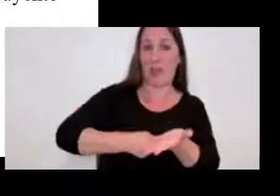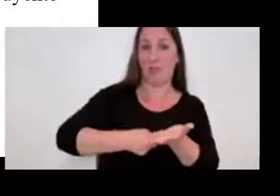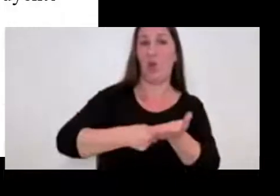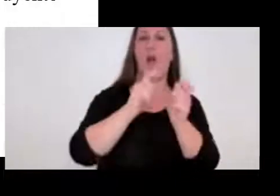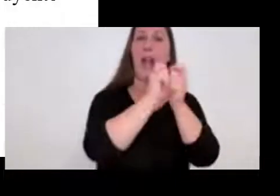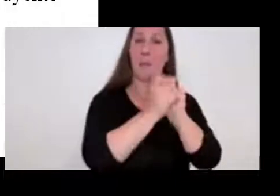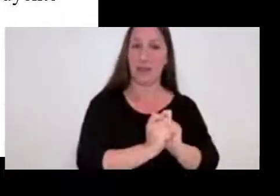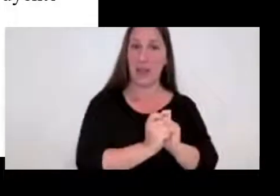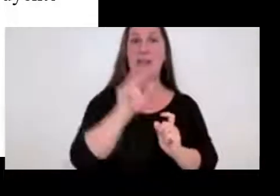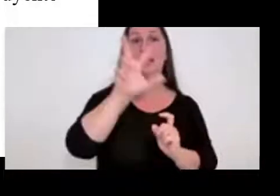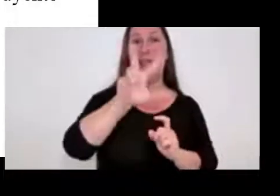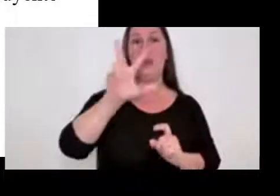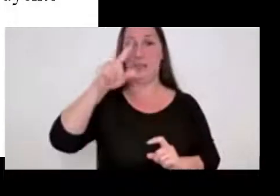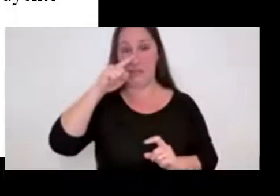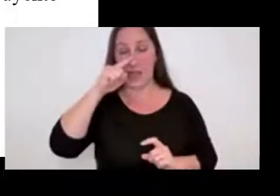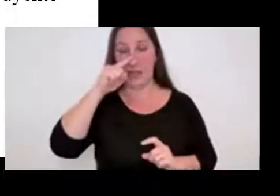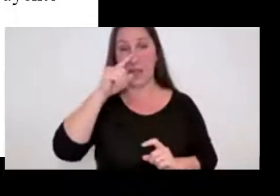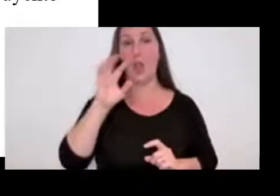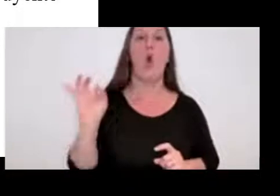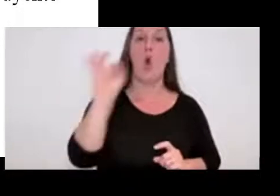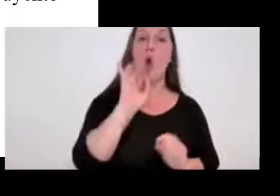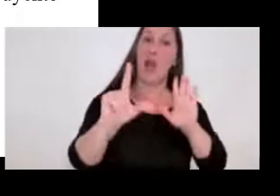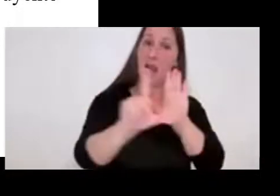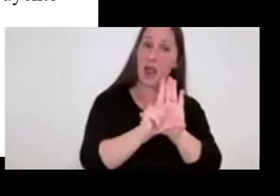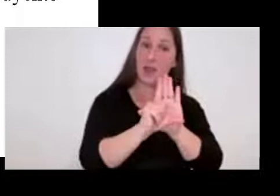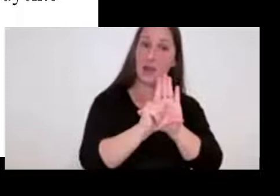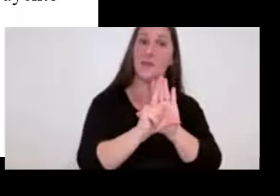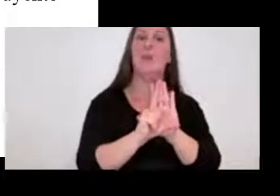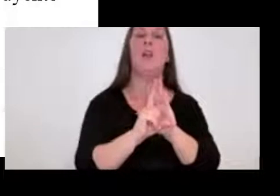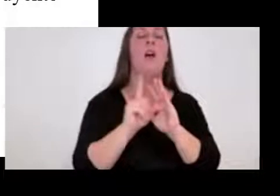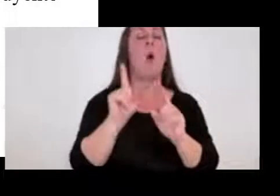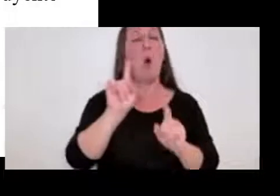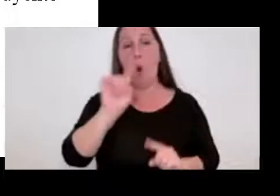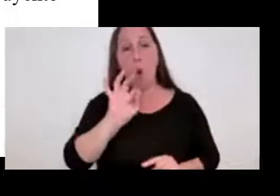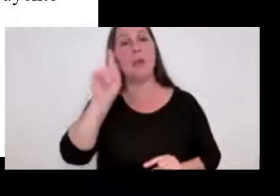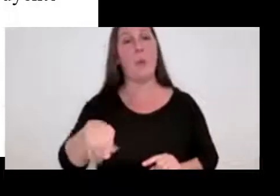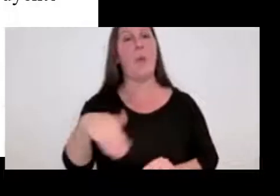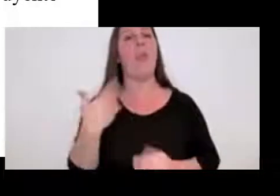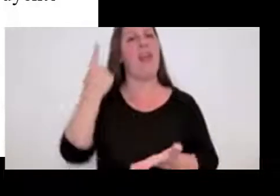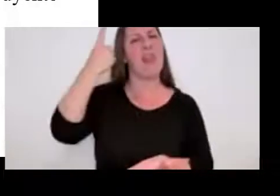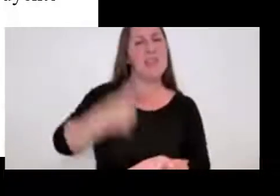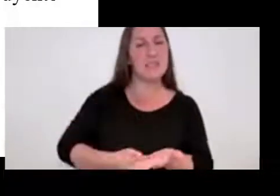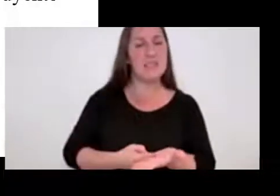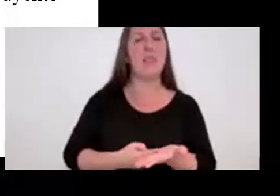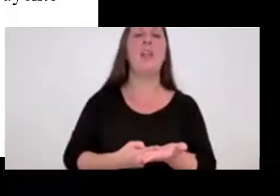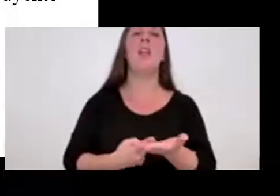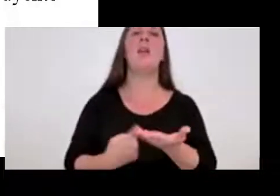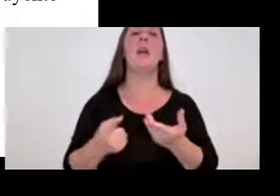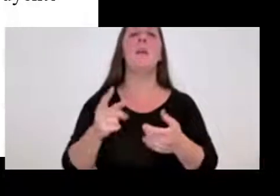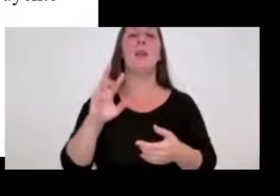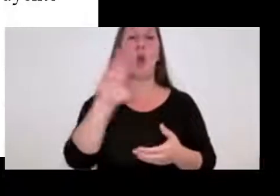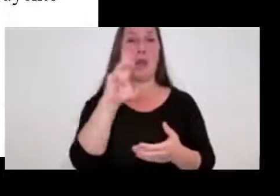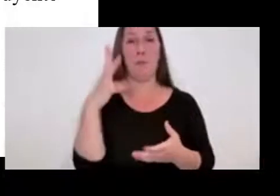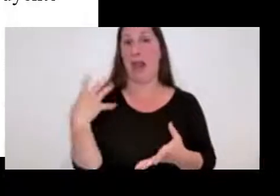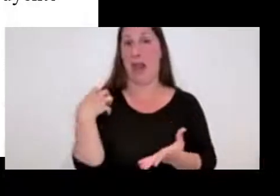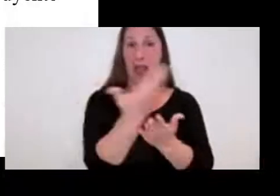reglamentario 337, así como de la ley, al igual que aquellos que decidan mantenerse dentro del régimen general